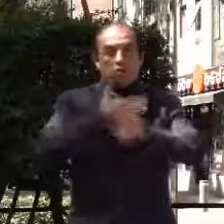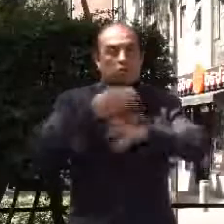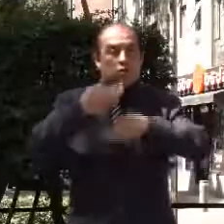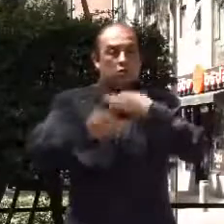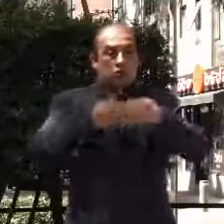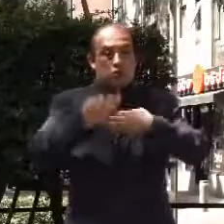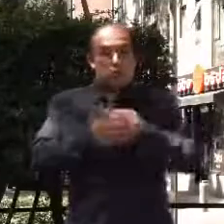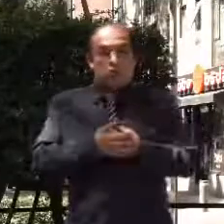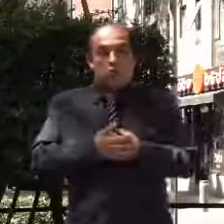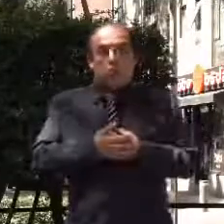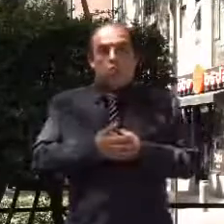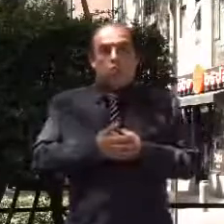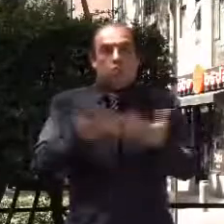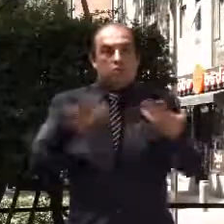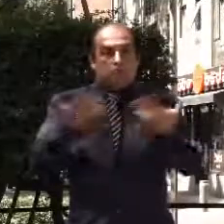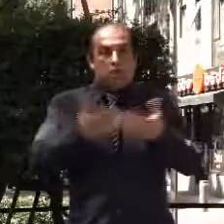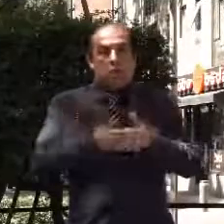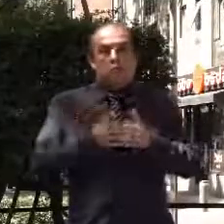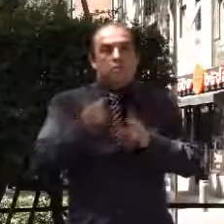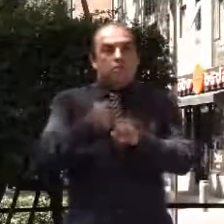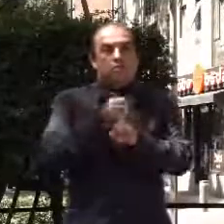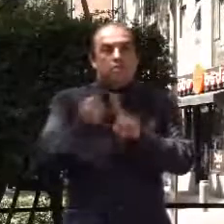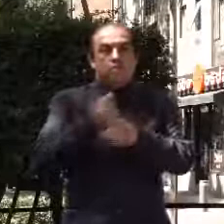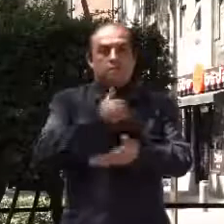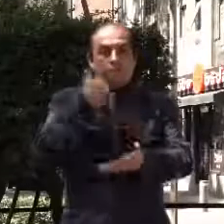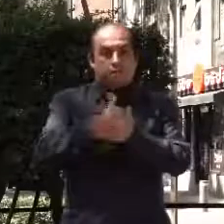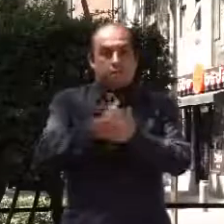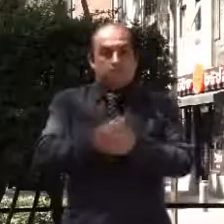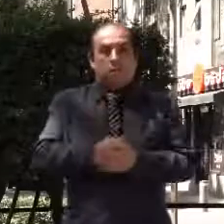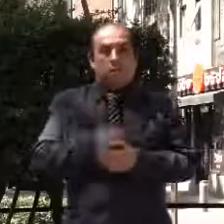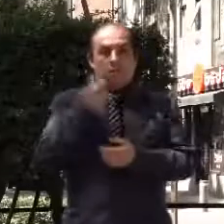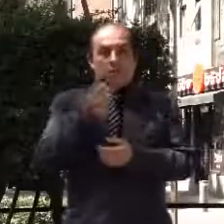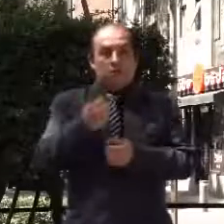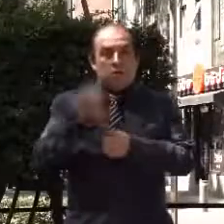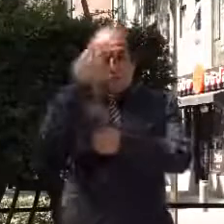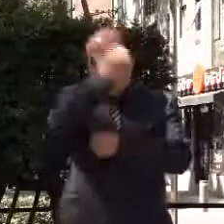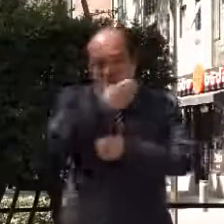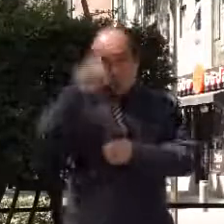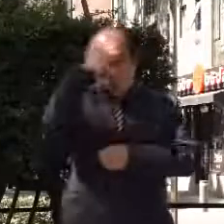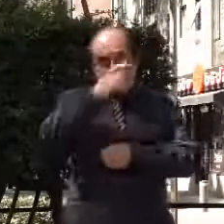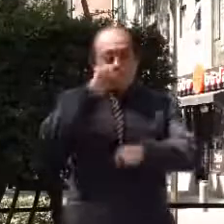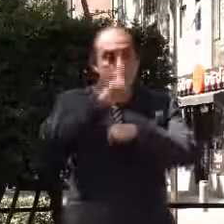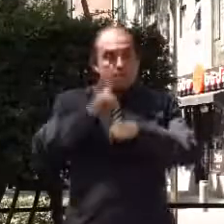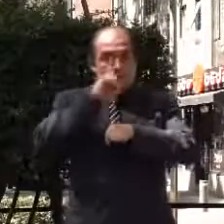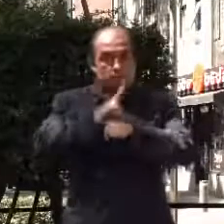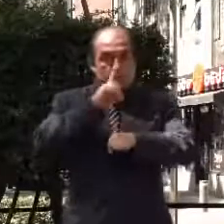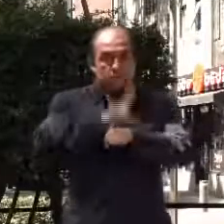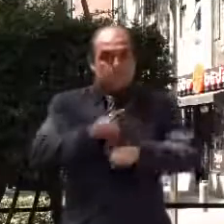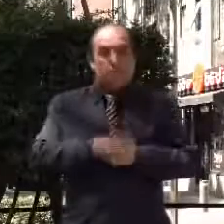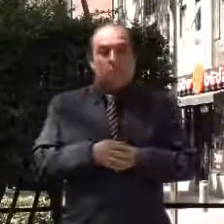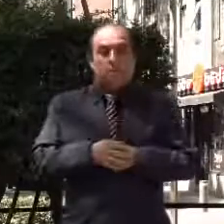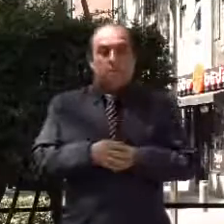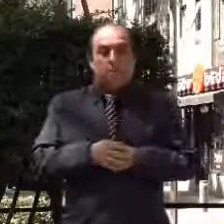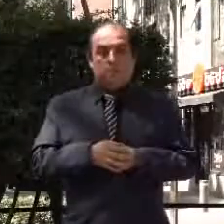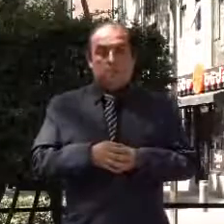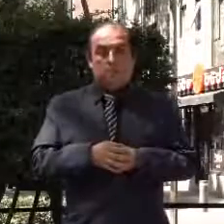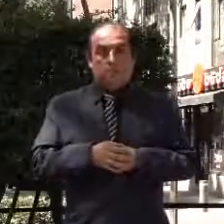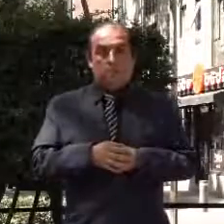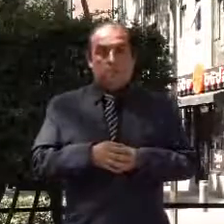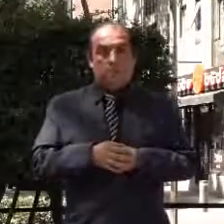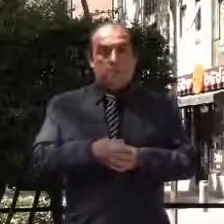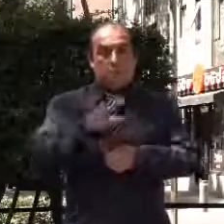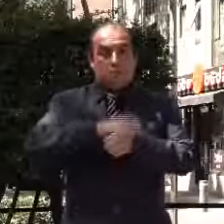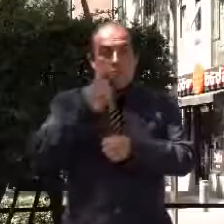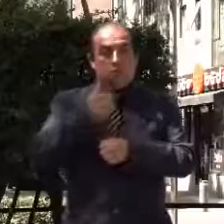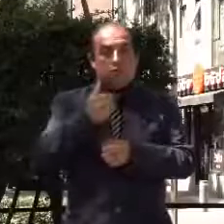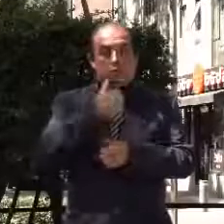los generadores de violencia en la ciudad. Entonces, eso es lo que se está evaluando todos los días, permanentemente, y por eso en la ciudad